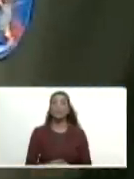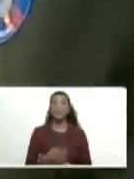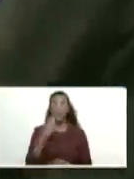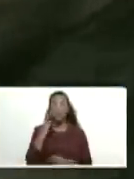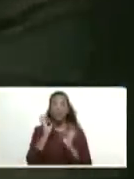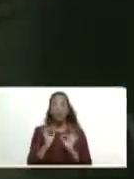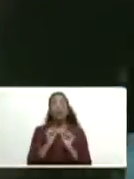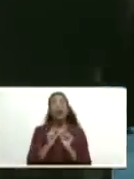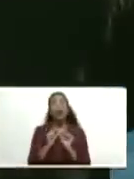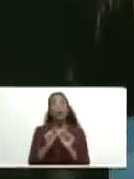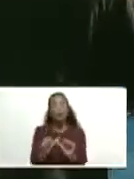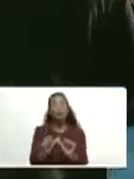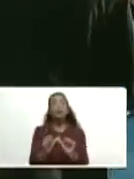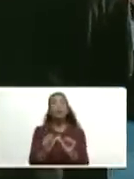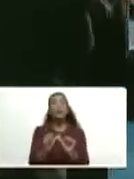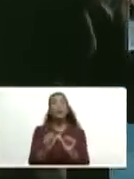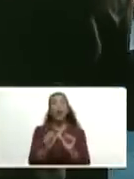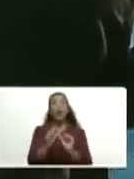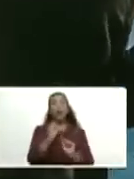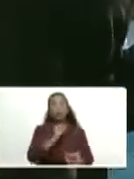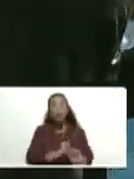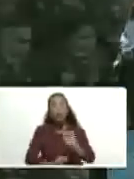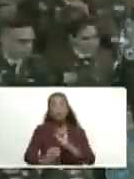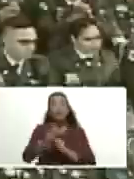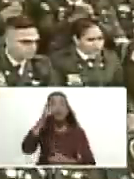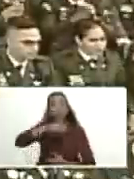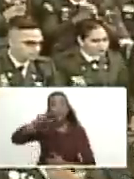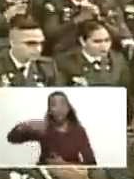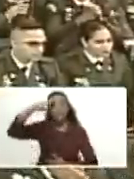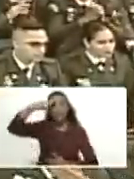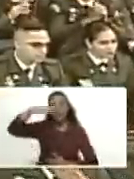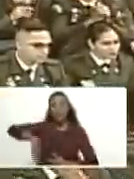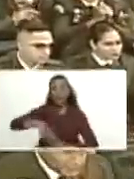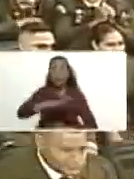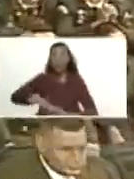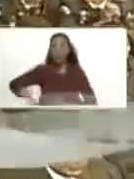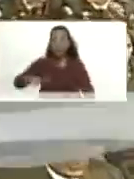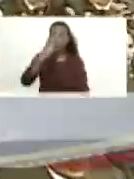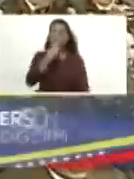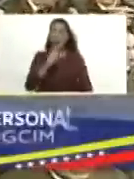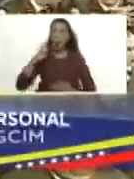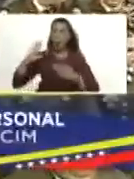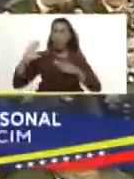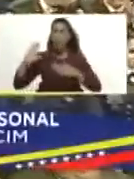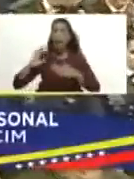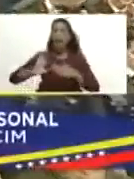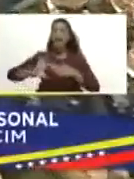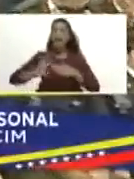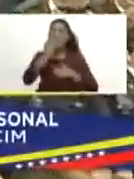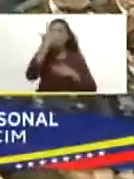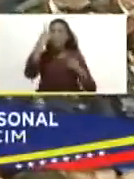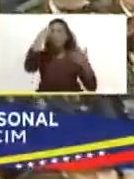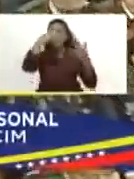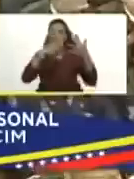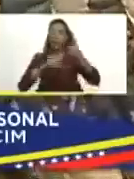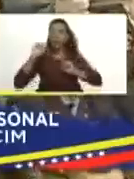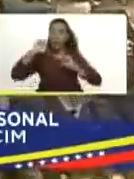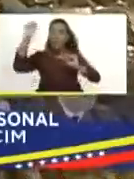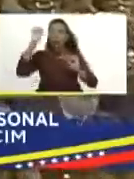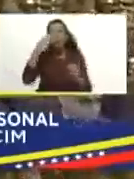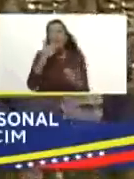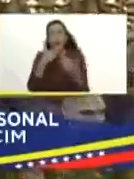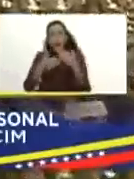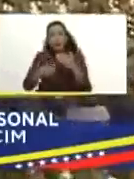Dándole continuidad a la defensa del territorio venezolano, la Fuerza Armada Nacional Bolivariana cumplió además con el quinto objetivo de la patria